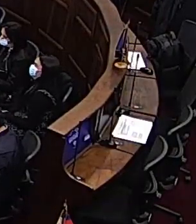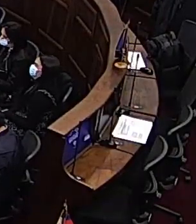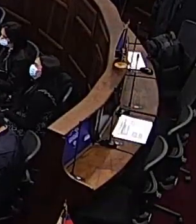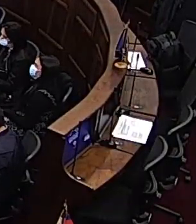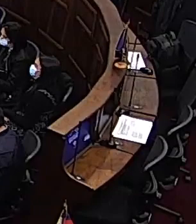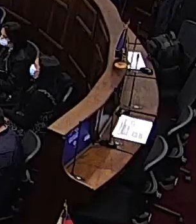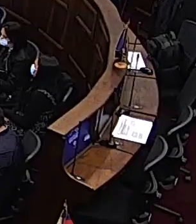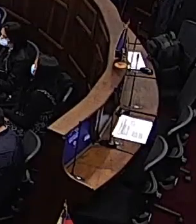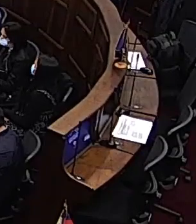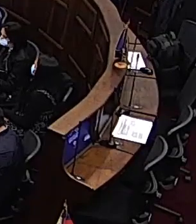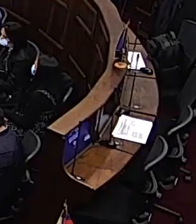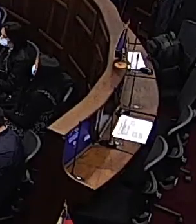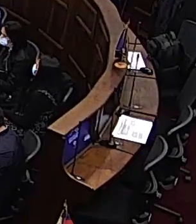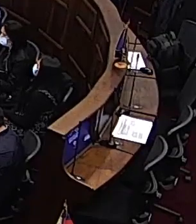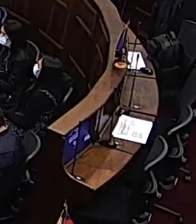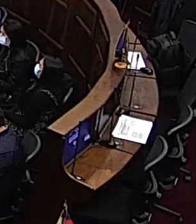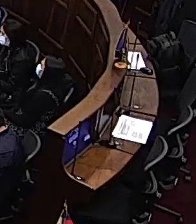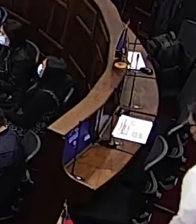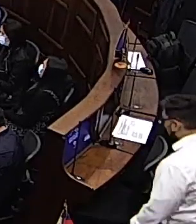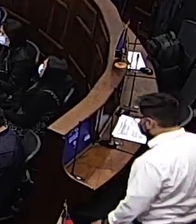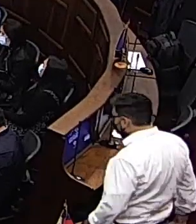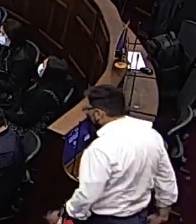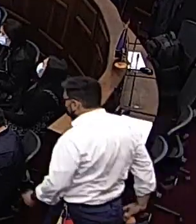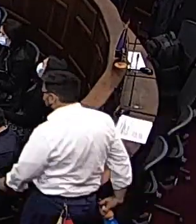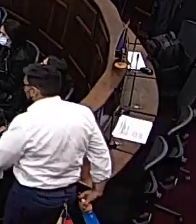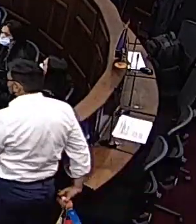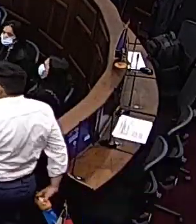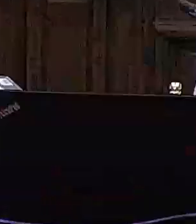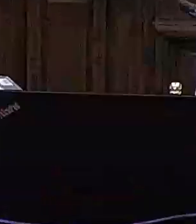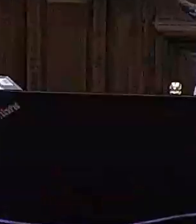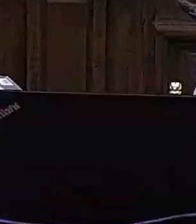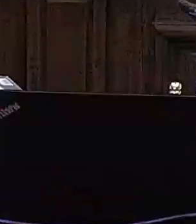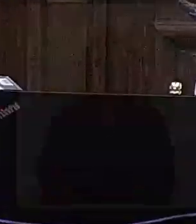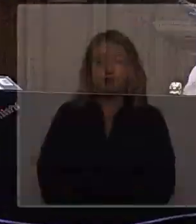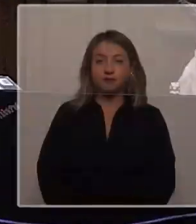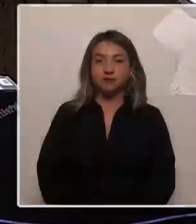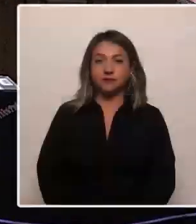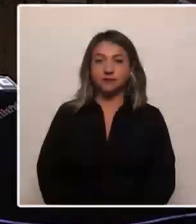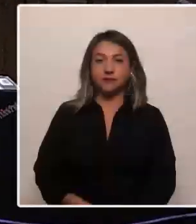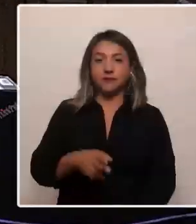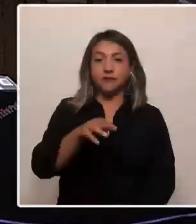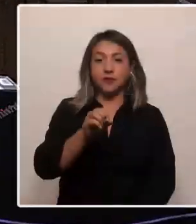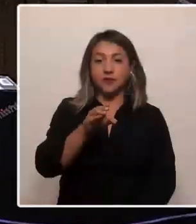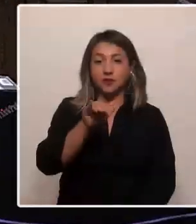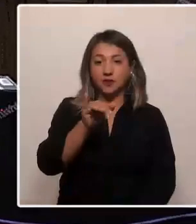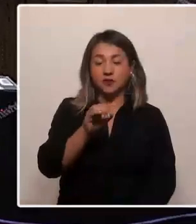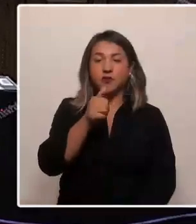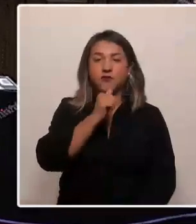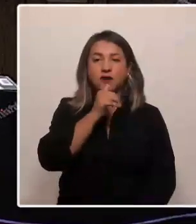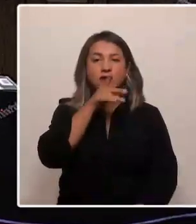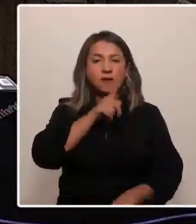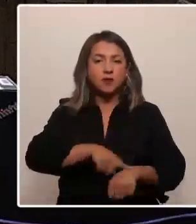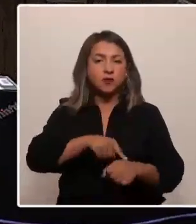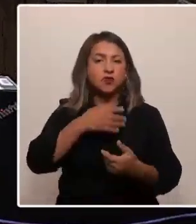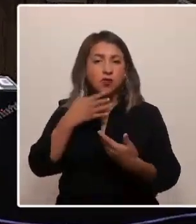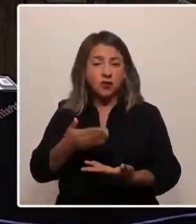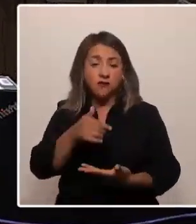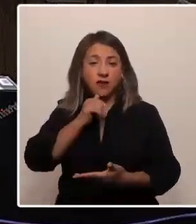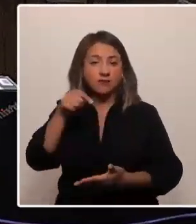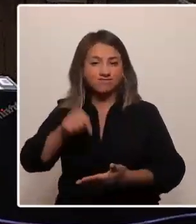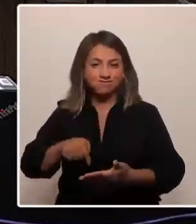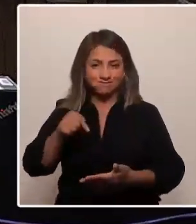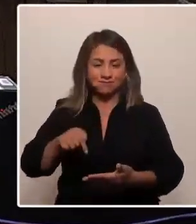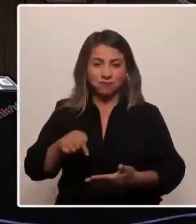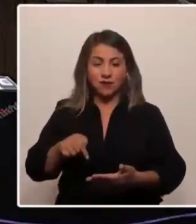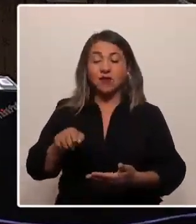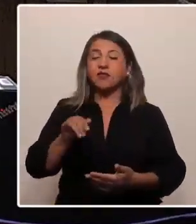Cantuaria. Muchas gracias. La convencional Rocío Cantuaria no está inscrita. Aún cuando le toque hacer uso de la palabra, le